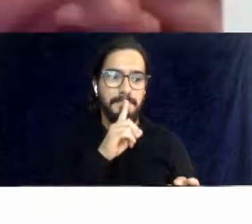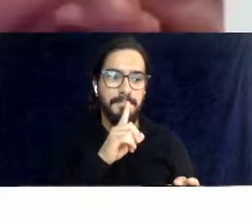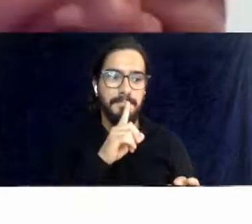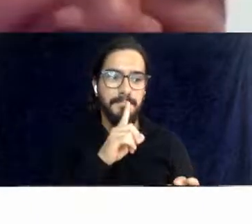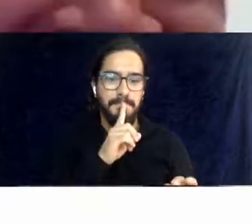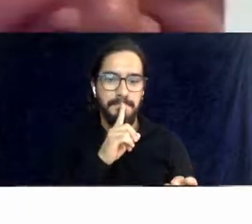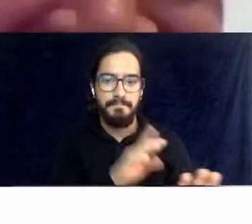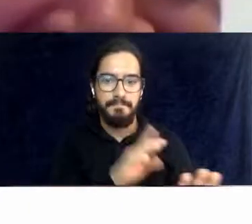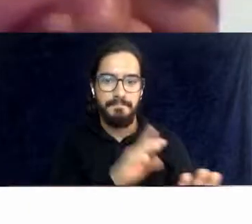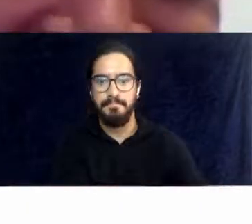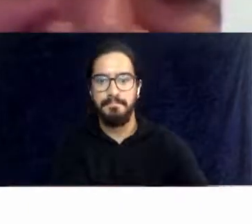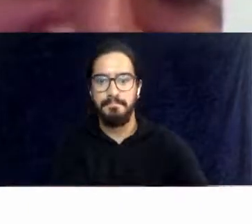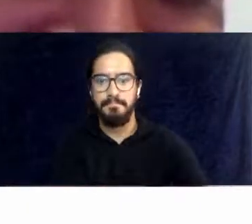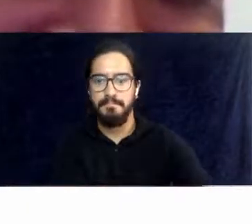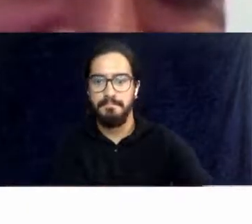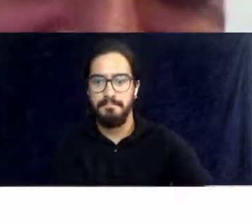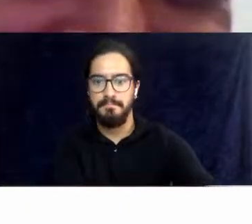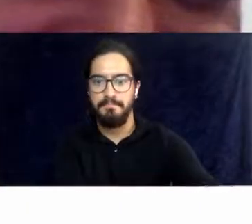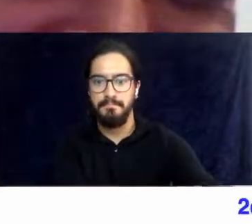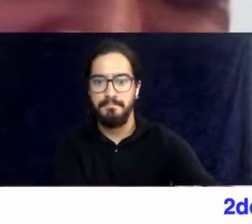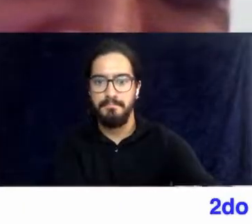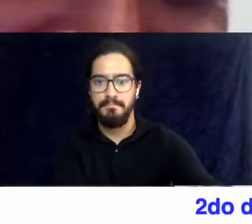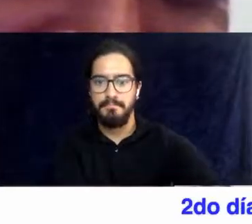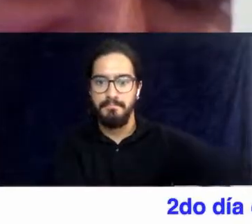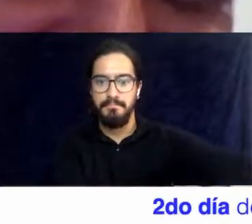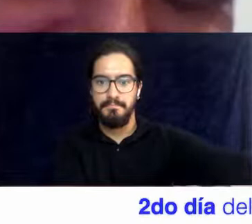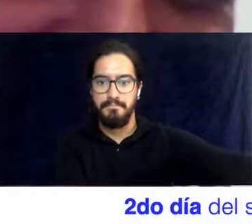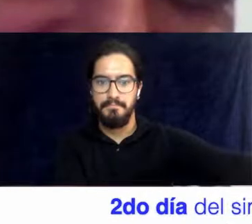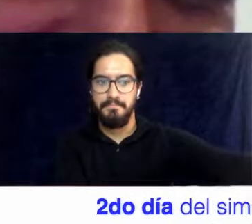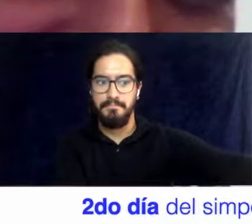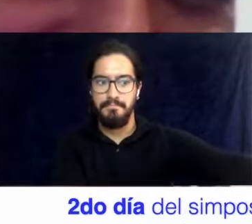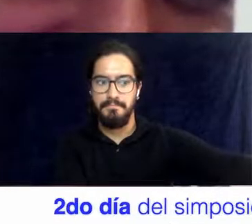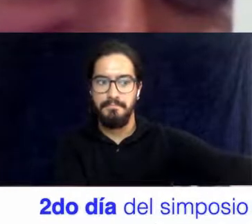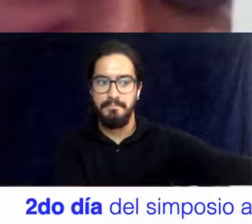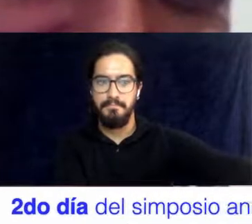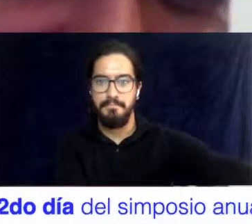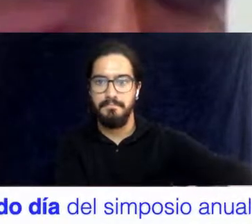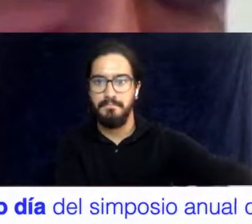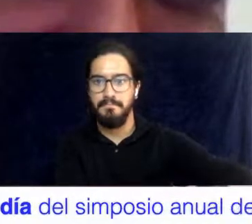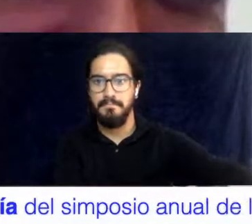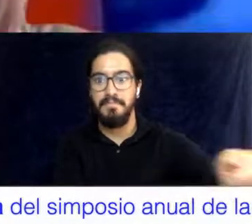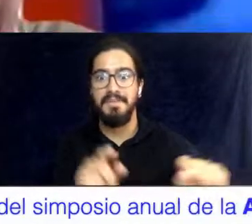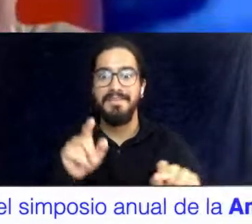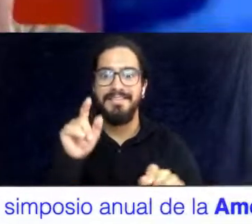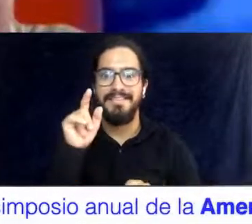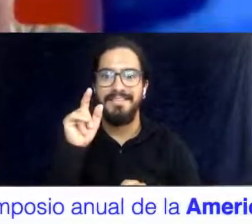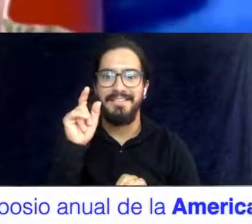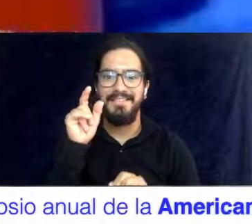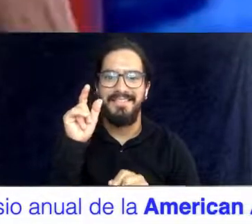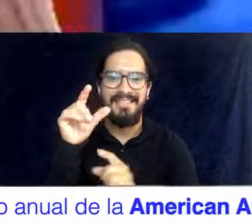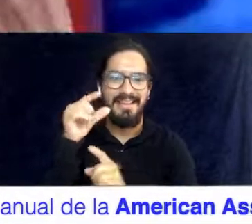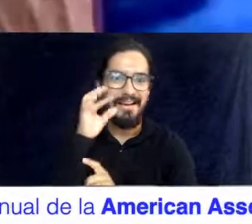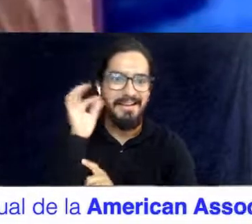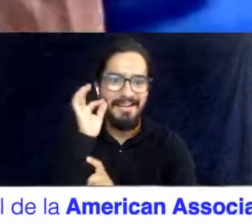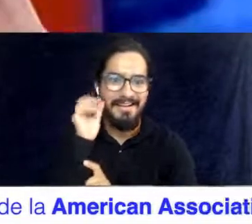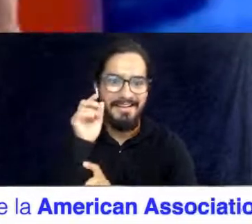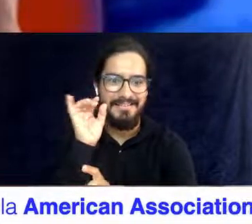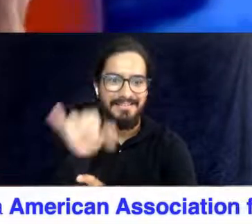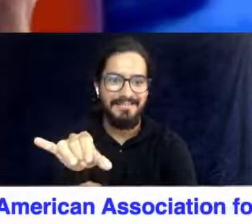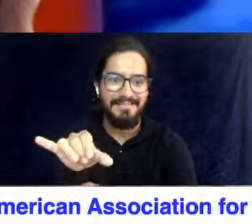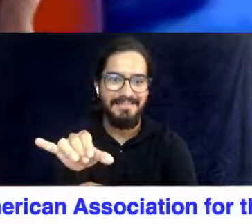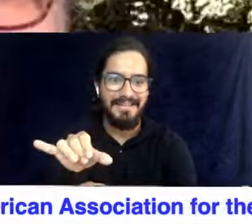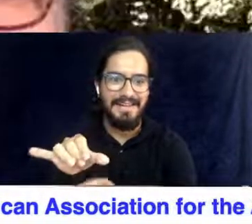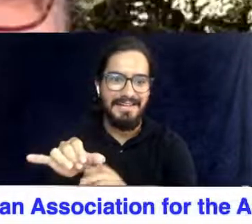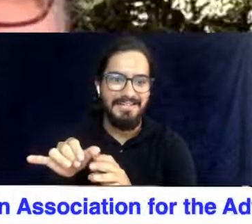¿Estamos live o qué? Ese está bueno, ese era el gato, el canal del gato. El gato. Wow, el